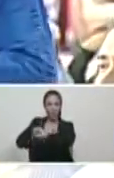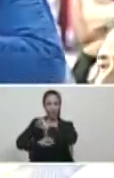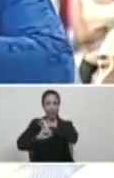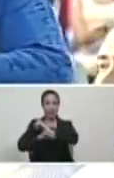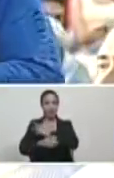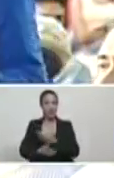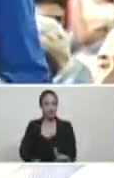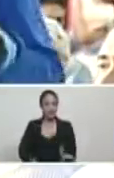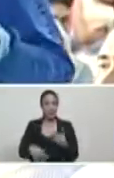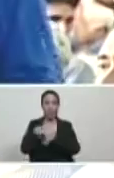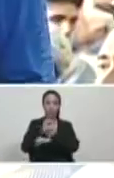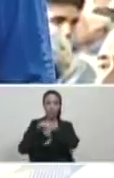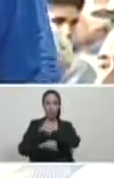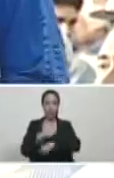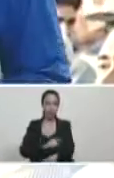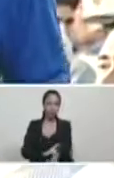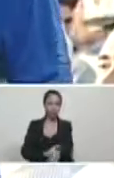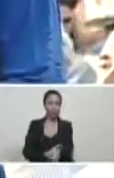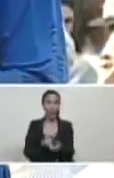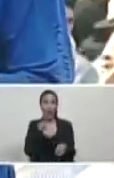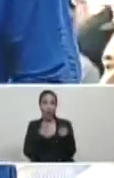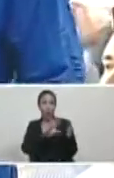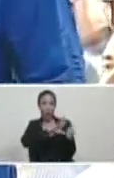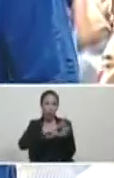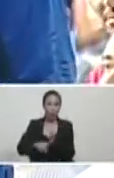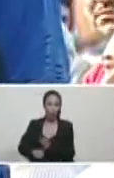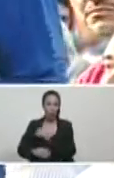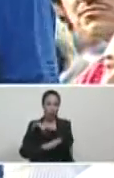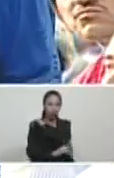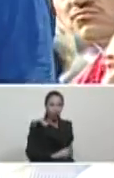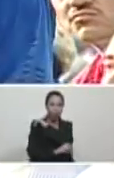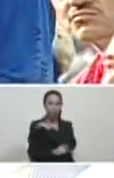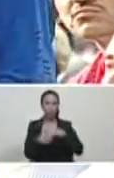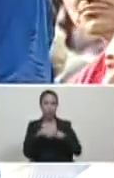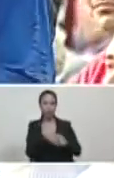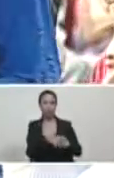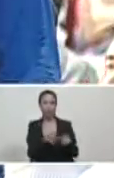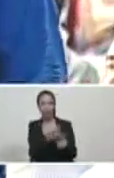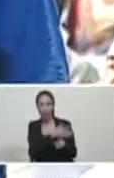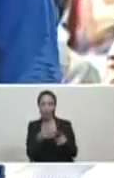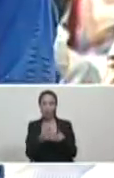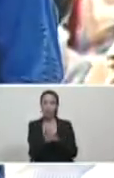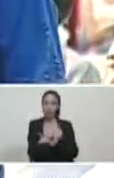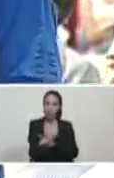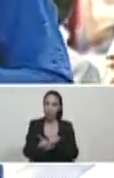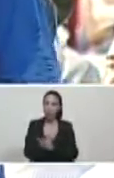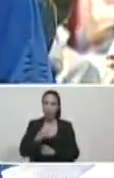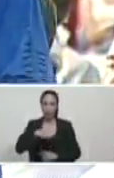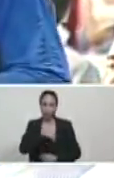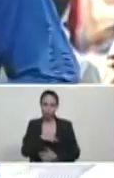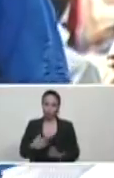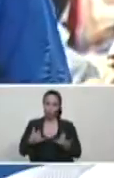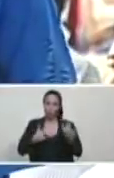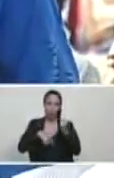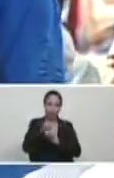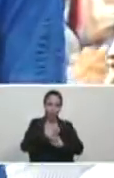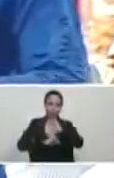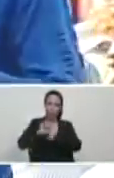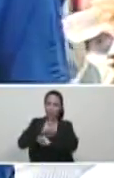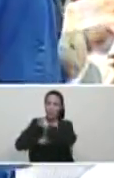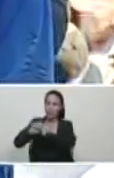salió a saquear ni a generar violencia. No, todos nosotros nos sumamos a defender cada